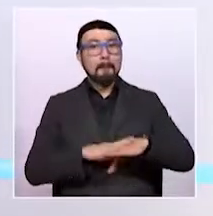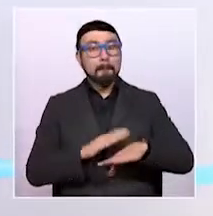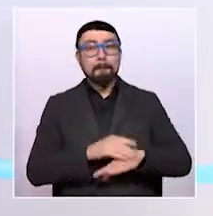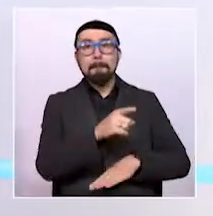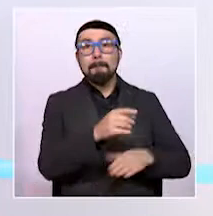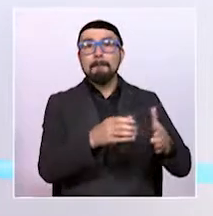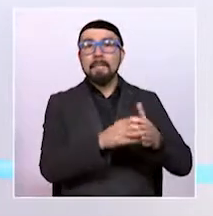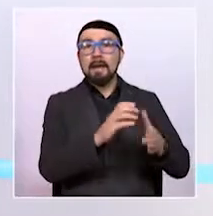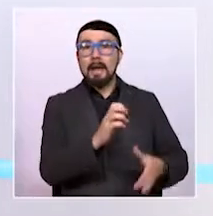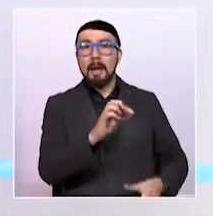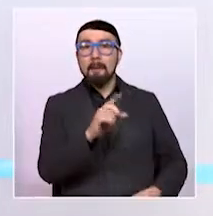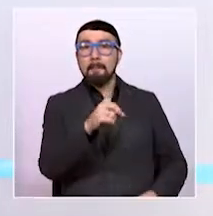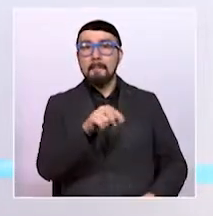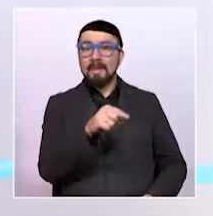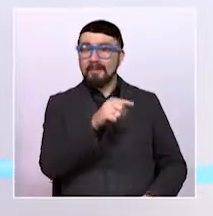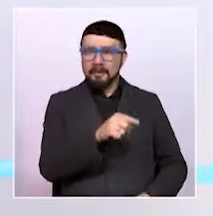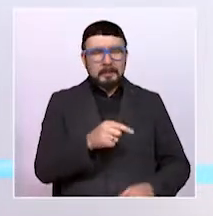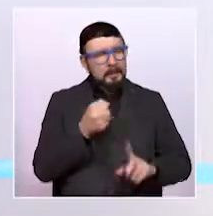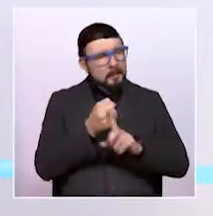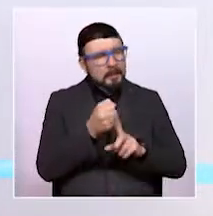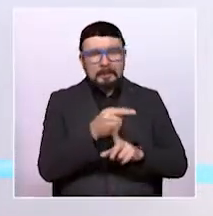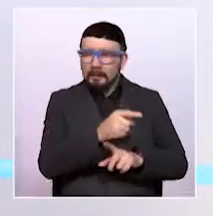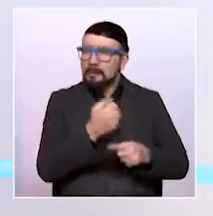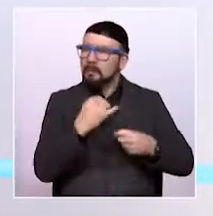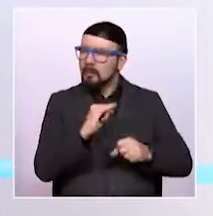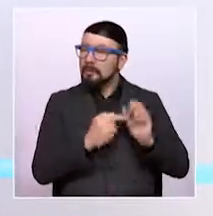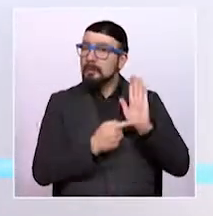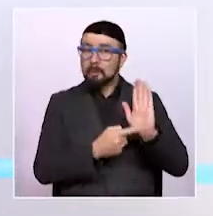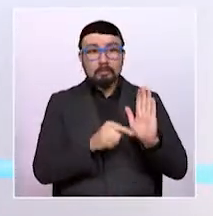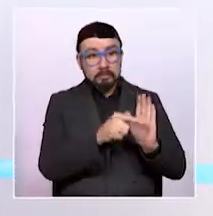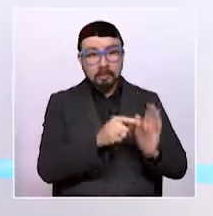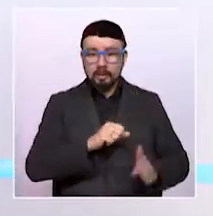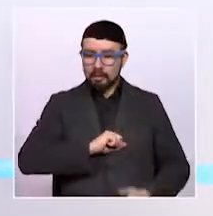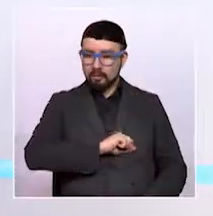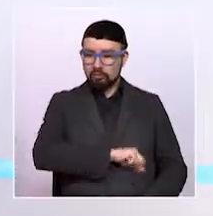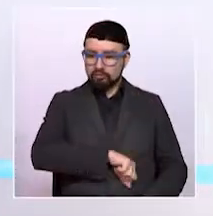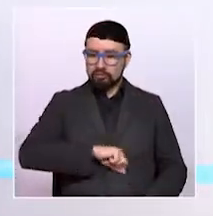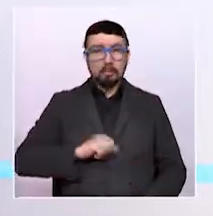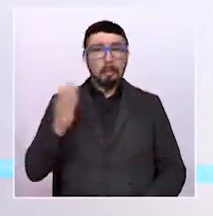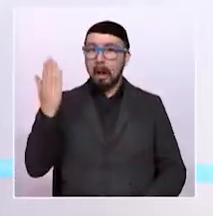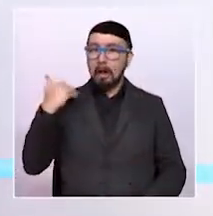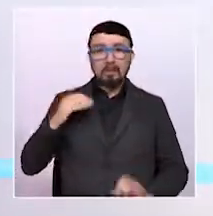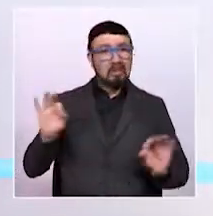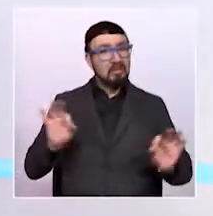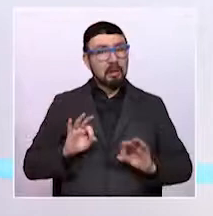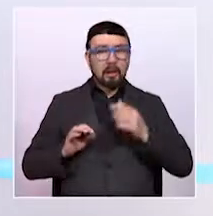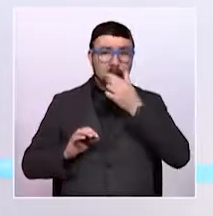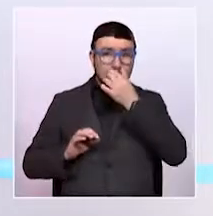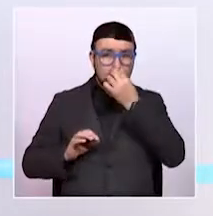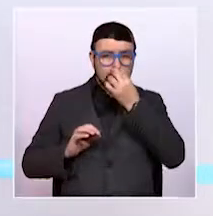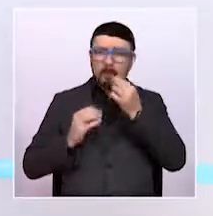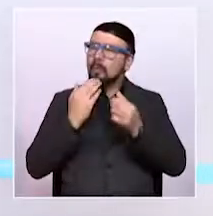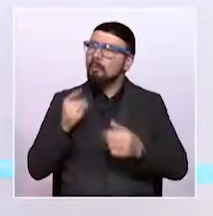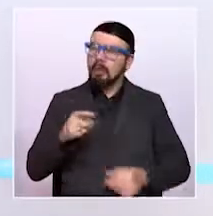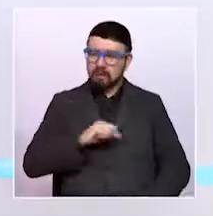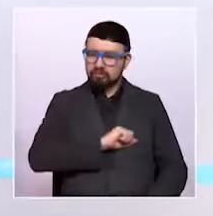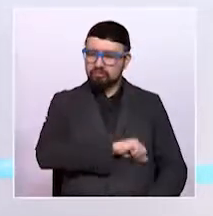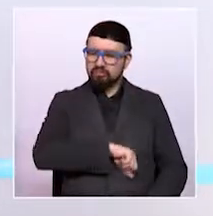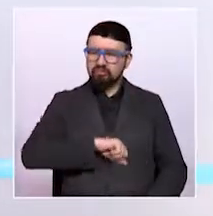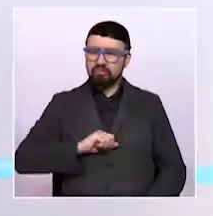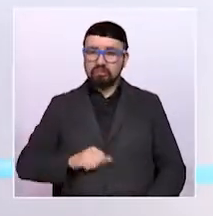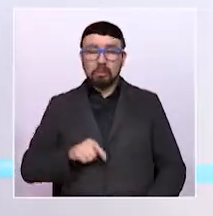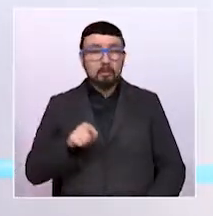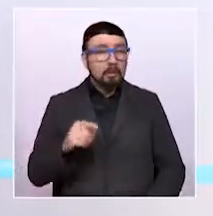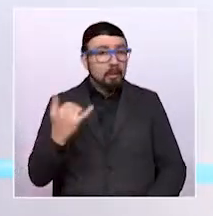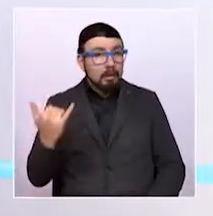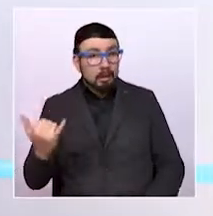con todo lo que hemos logrado hablar y demostrar ecografías que antes no se hacían ecografías para diagnosticar síndrome de dawn que es